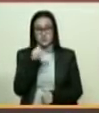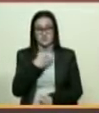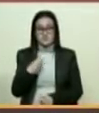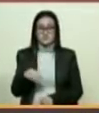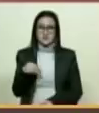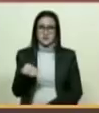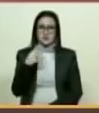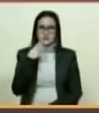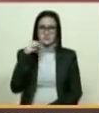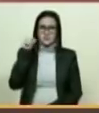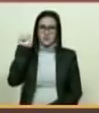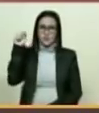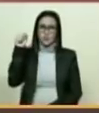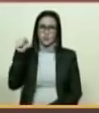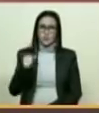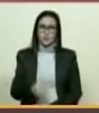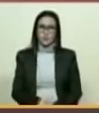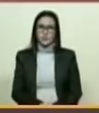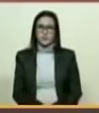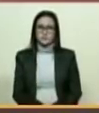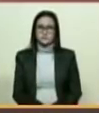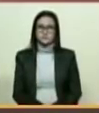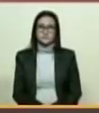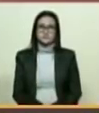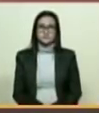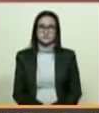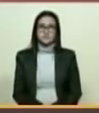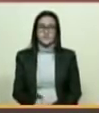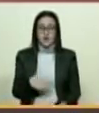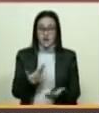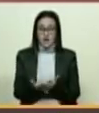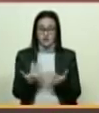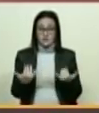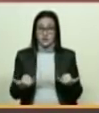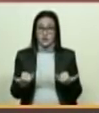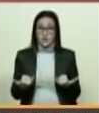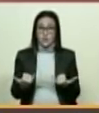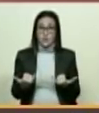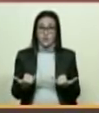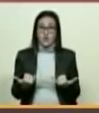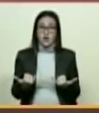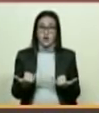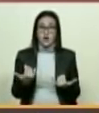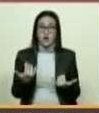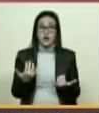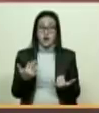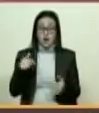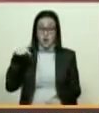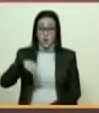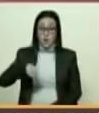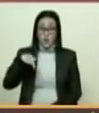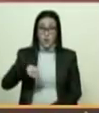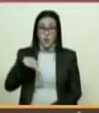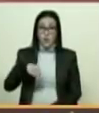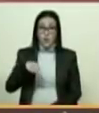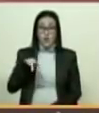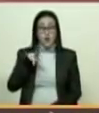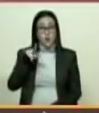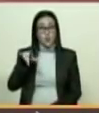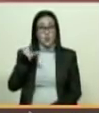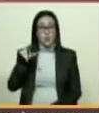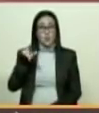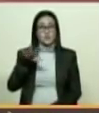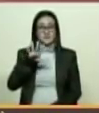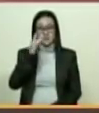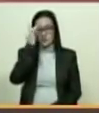Nicolás Maduro, tenemos hasta este momento beneficiados ya hoy día lunes